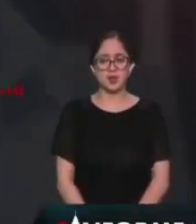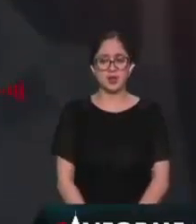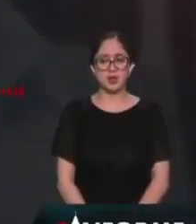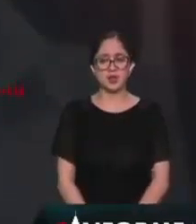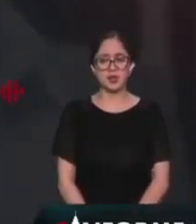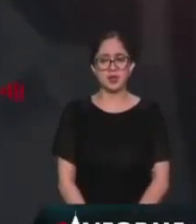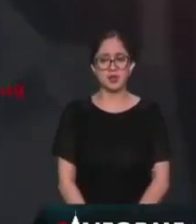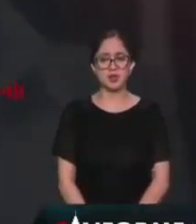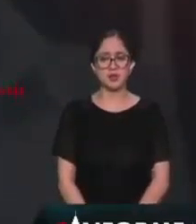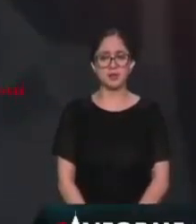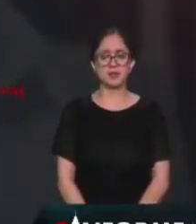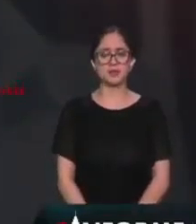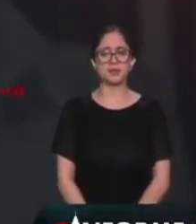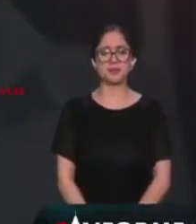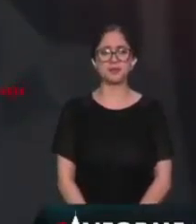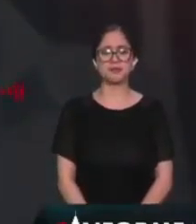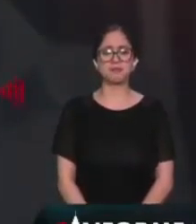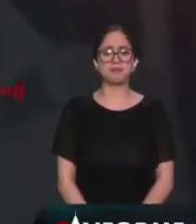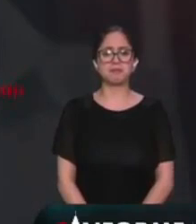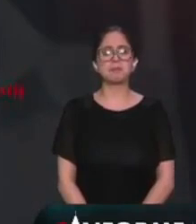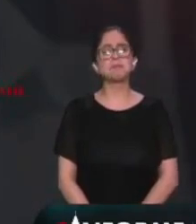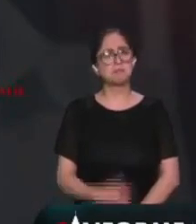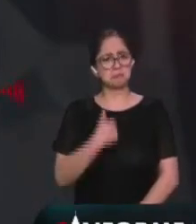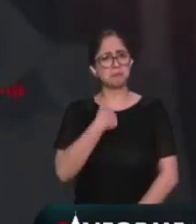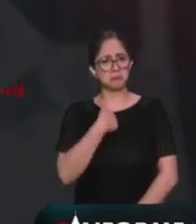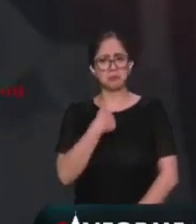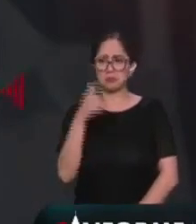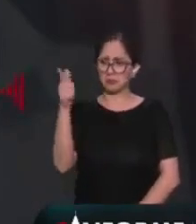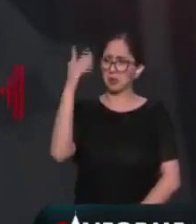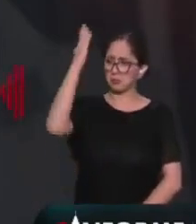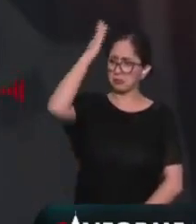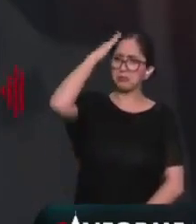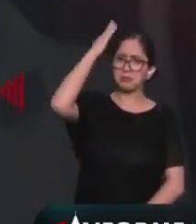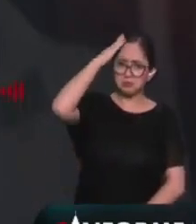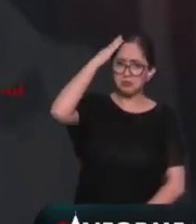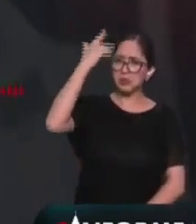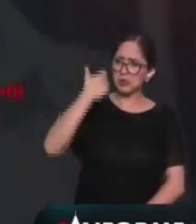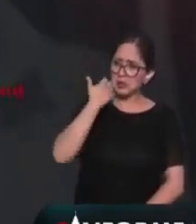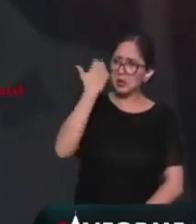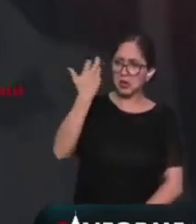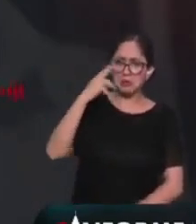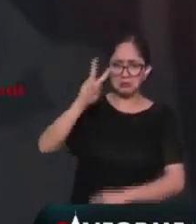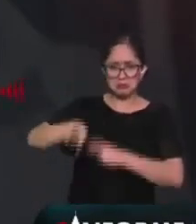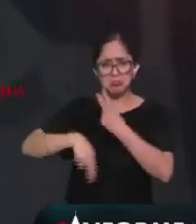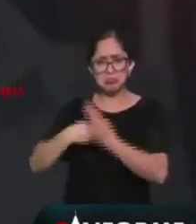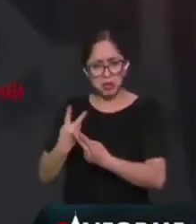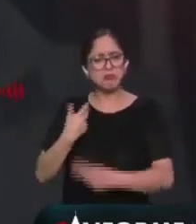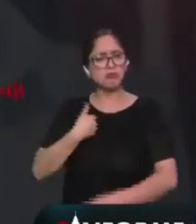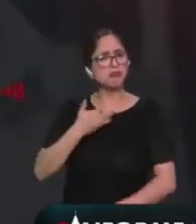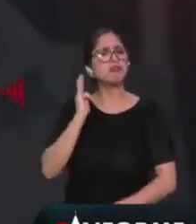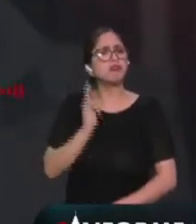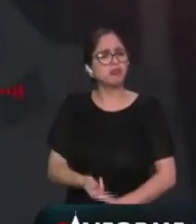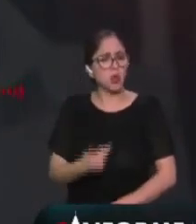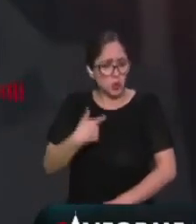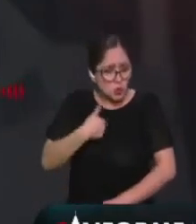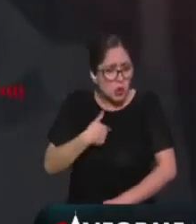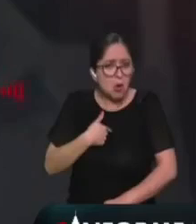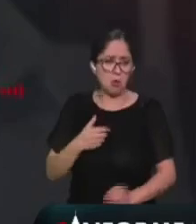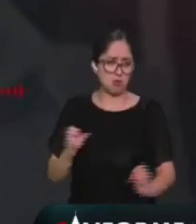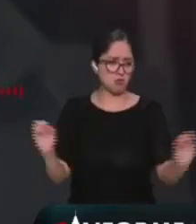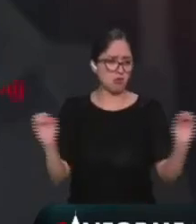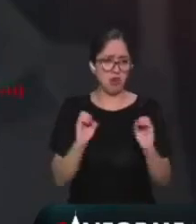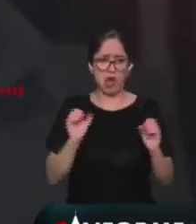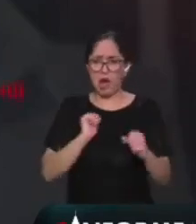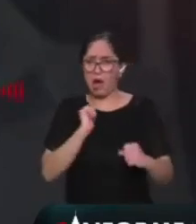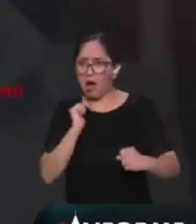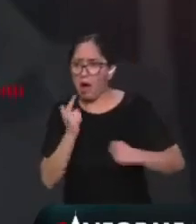Pues yo esperaré a ser llamada por la autoridad. Yo no me tengo por qué amparar porque no he hecho absolutamente nada indebido. Yo no